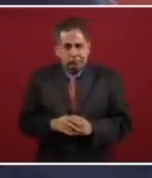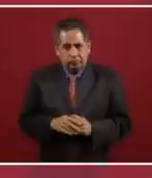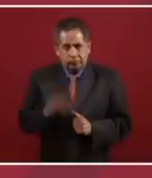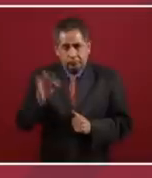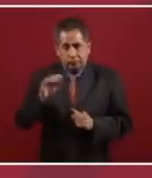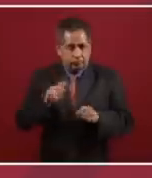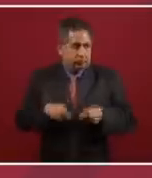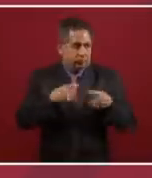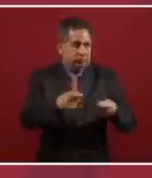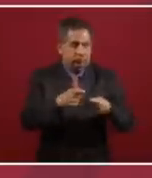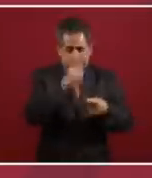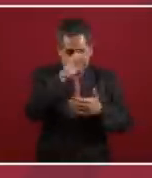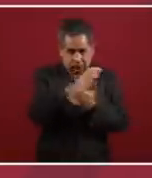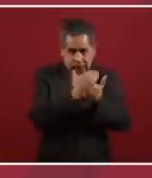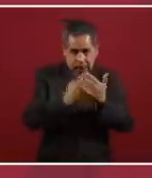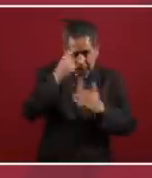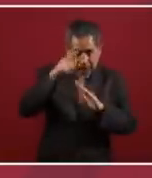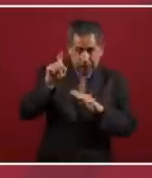que se dieron para aguas profundas